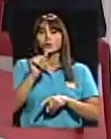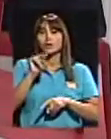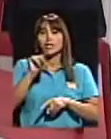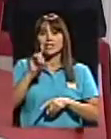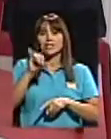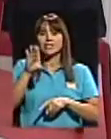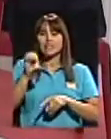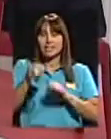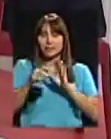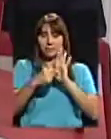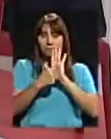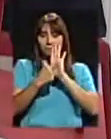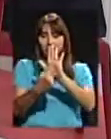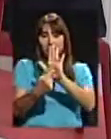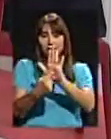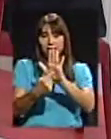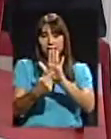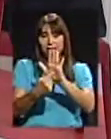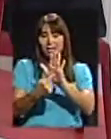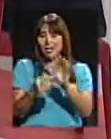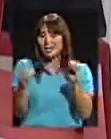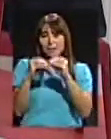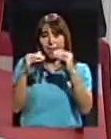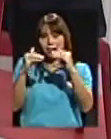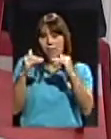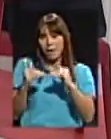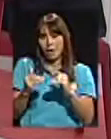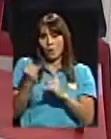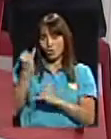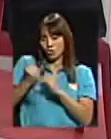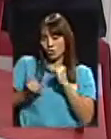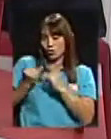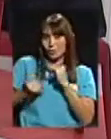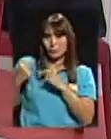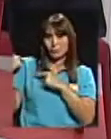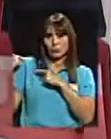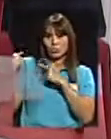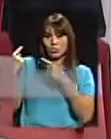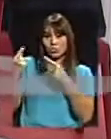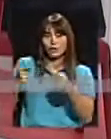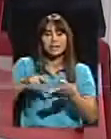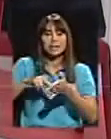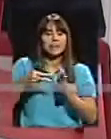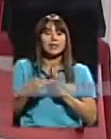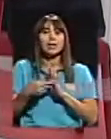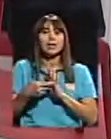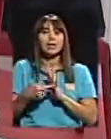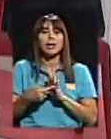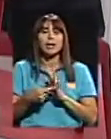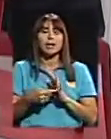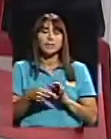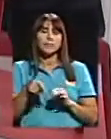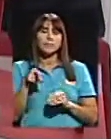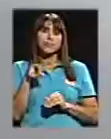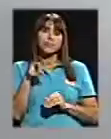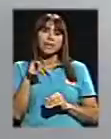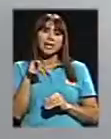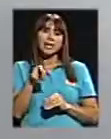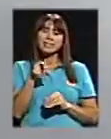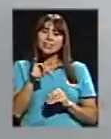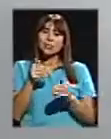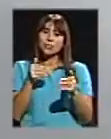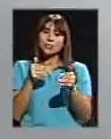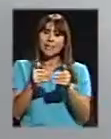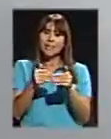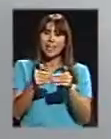12 trimestres a los que tenemos medición, ¿verdad? O sea que está muy, muy cerca del nivel de